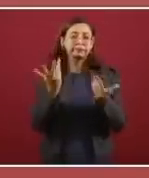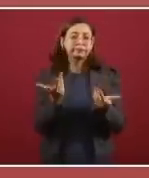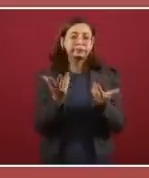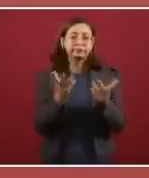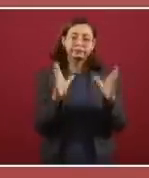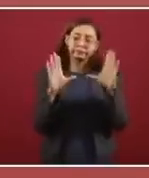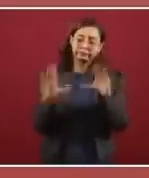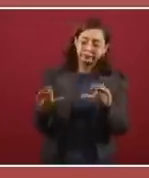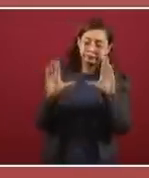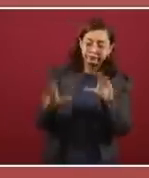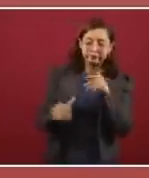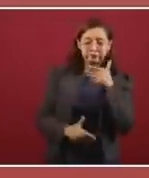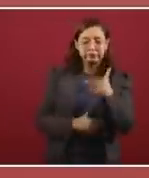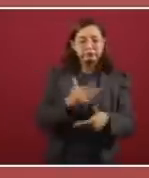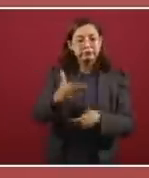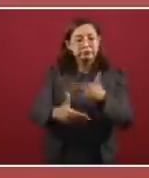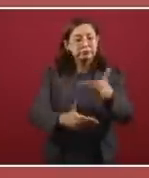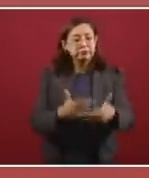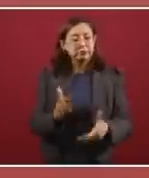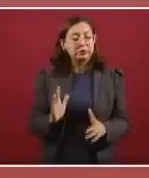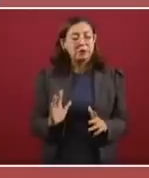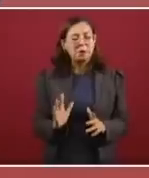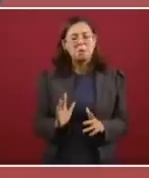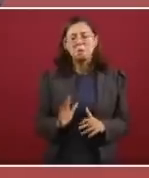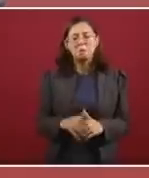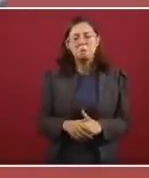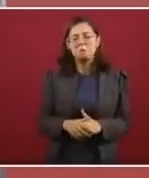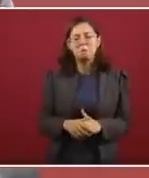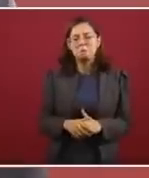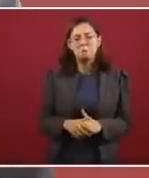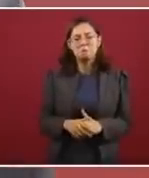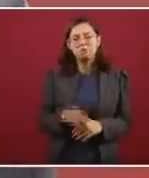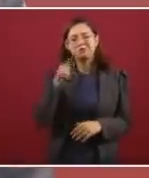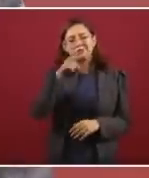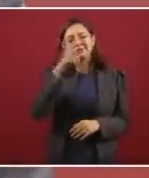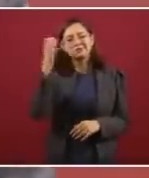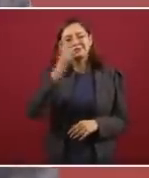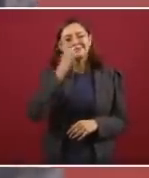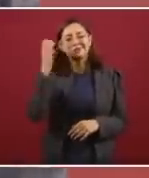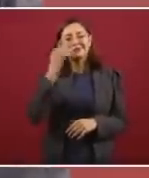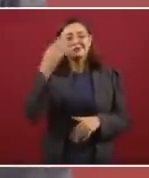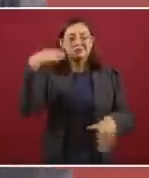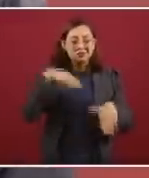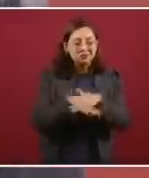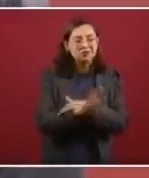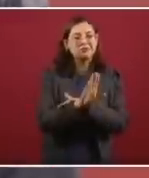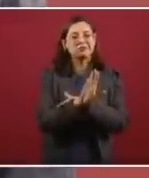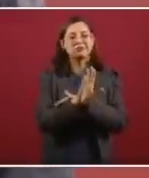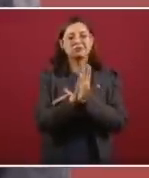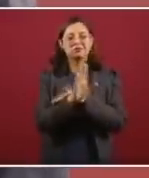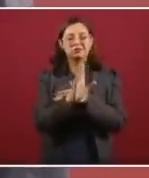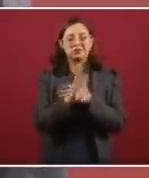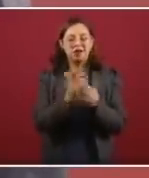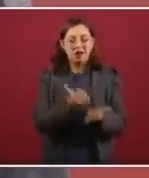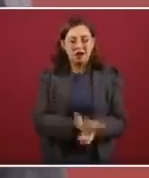se da el proceso de enseñanza-aprendizaje. La escuela es lo que